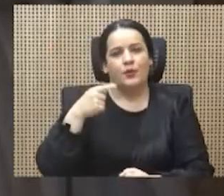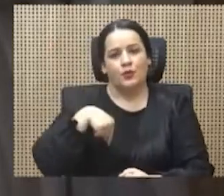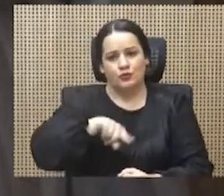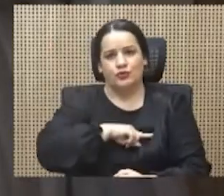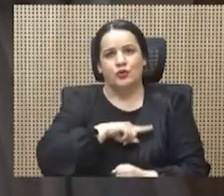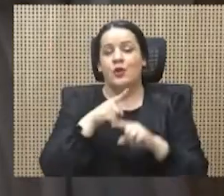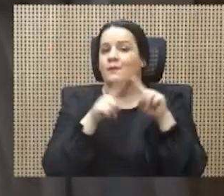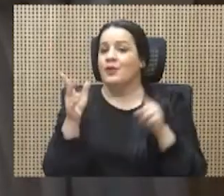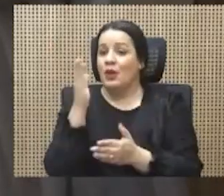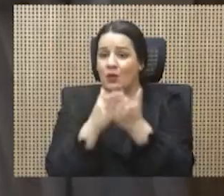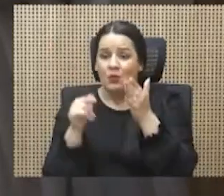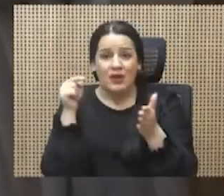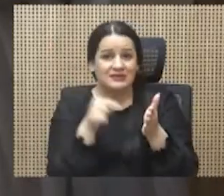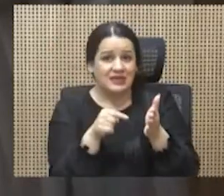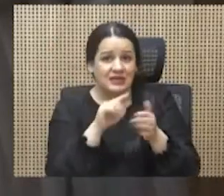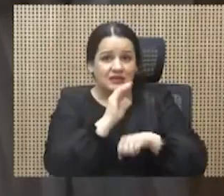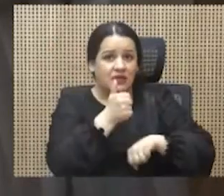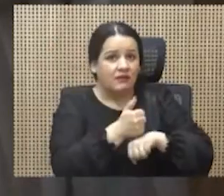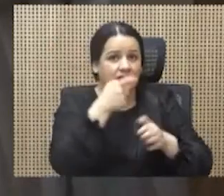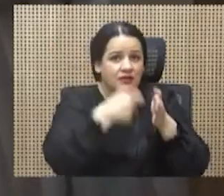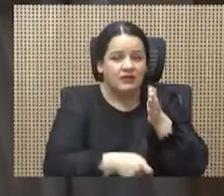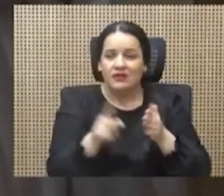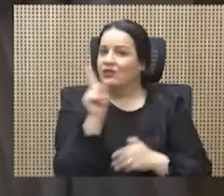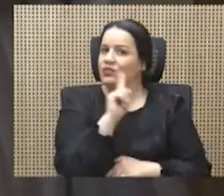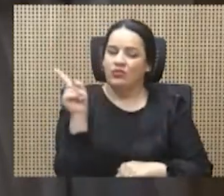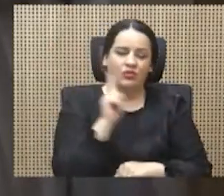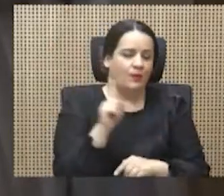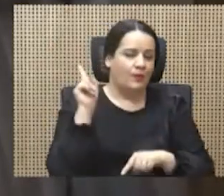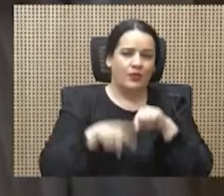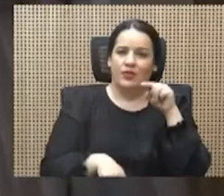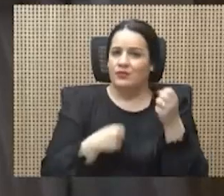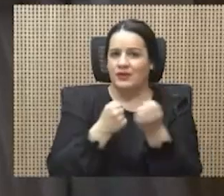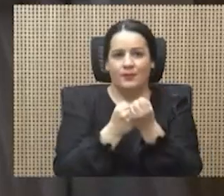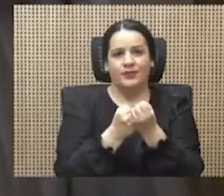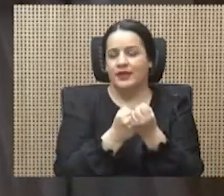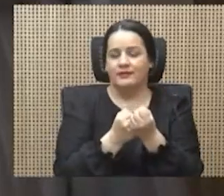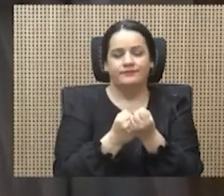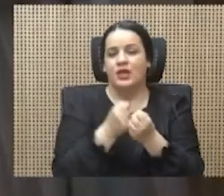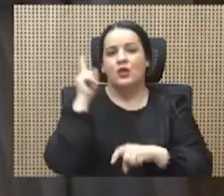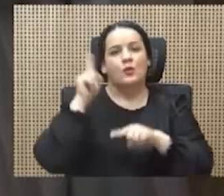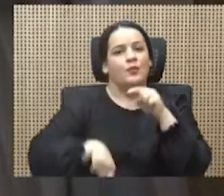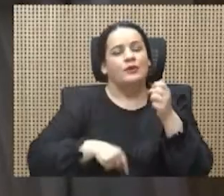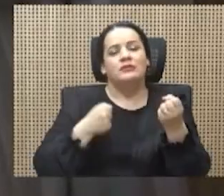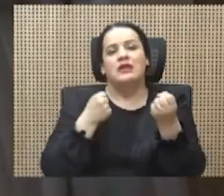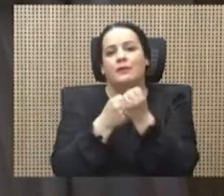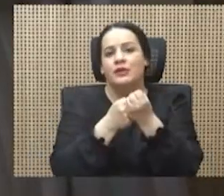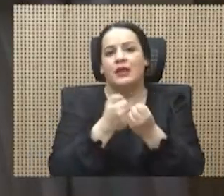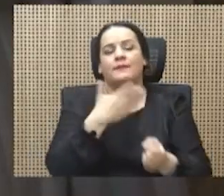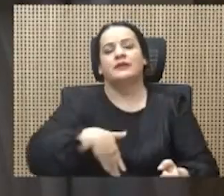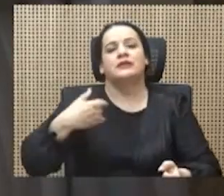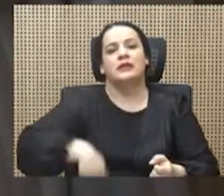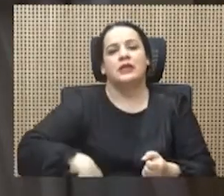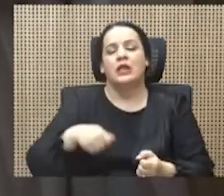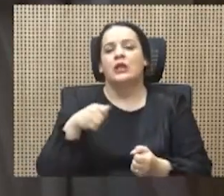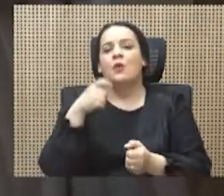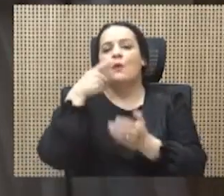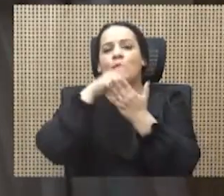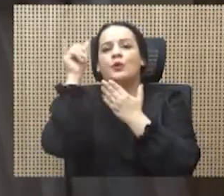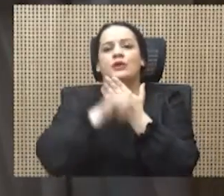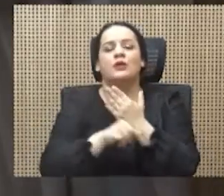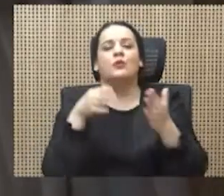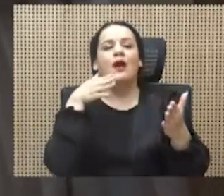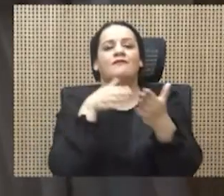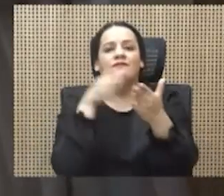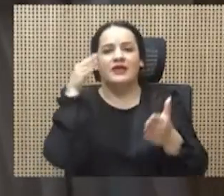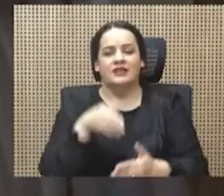cuente con nosotros. No podemos apoyar al presidente en un proyecto donde se le golpea al bolsillo de los costarricenses de a pie, de